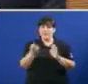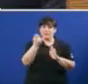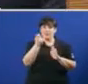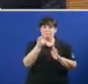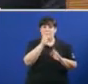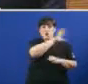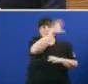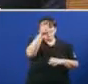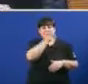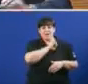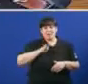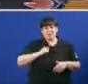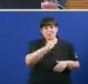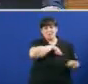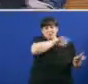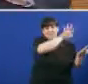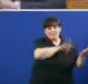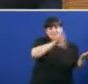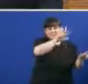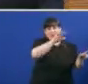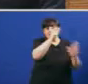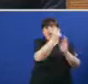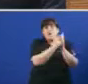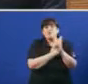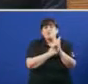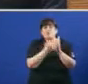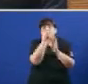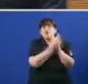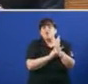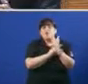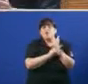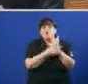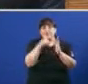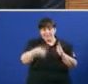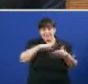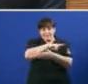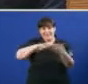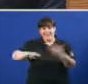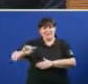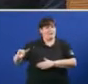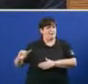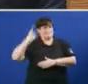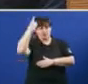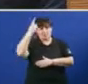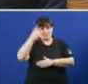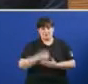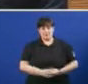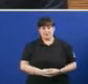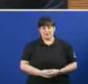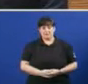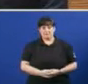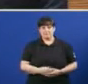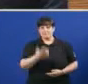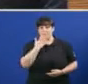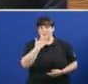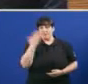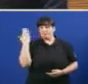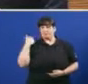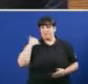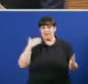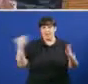todas as comunidades autónomas. Durante os anos do goberno bipartito